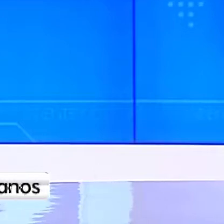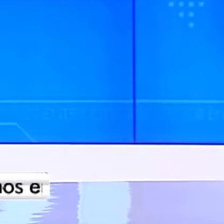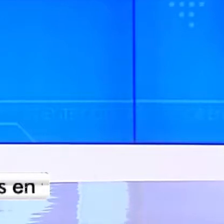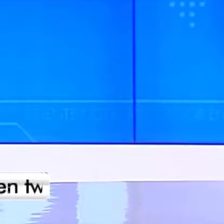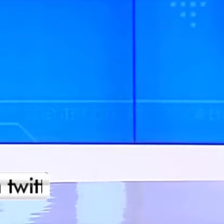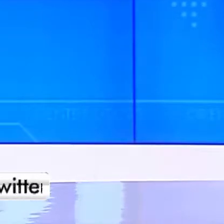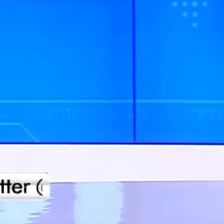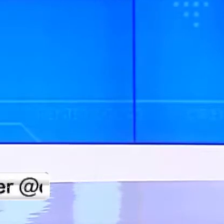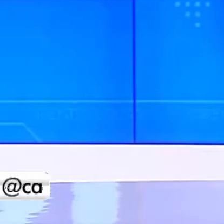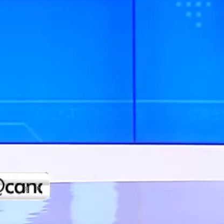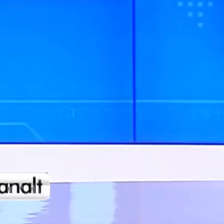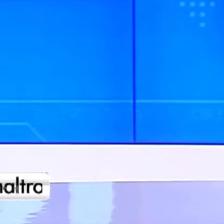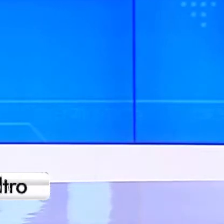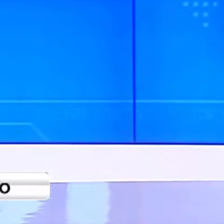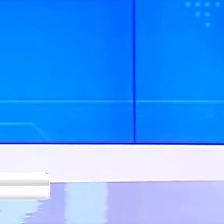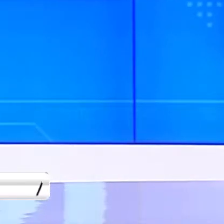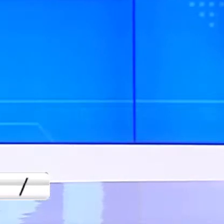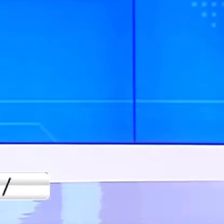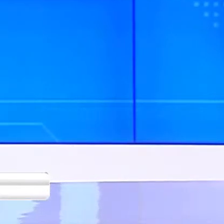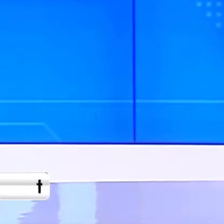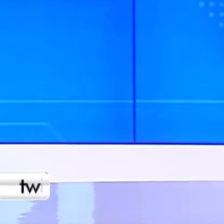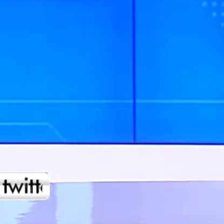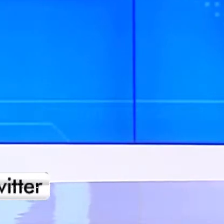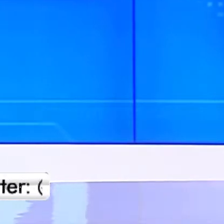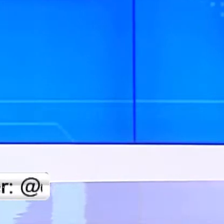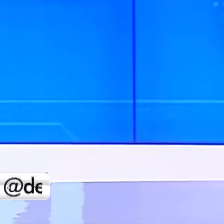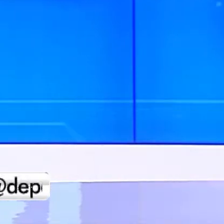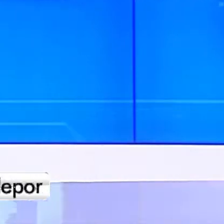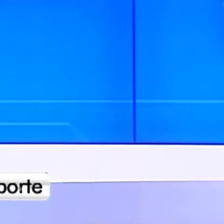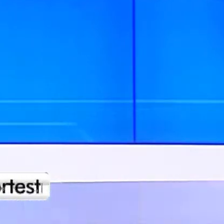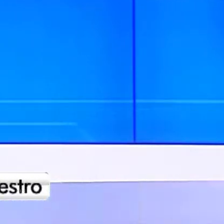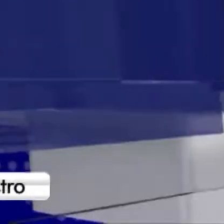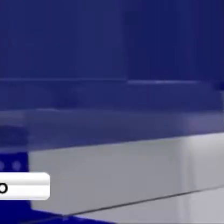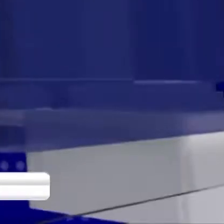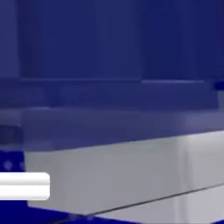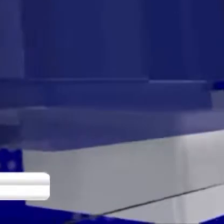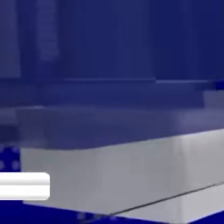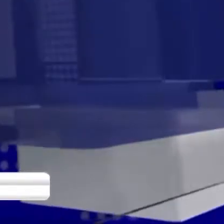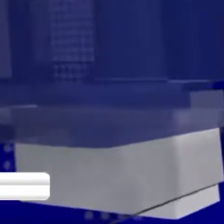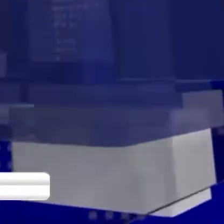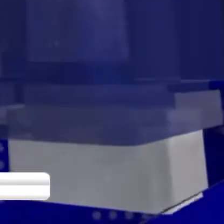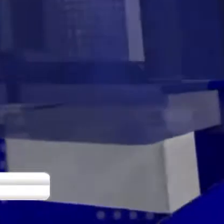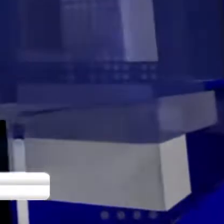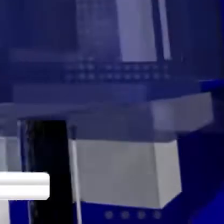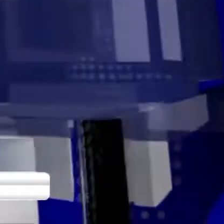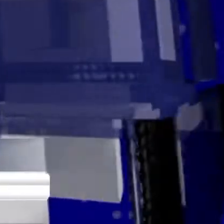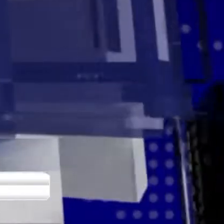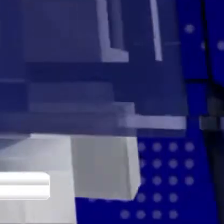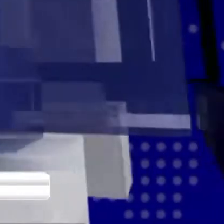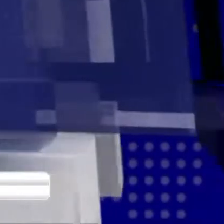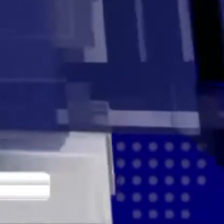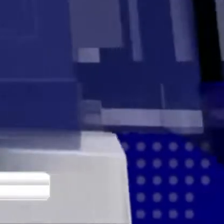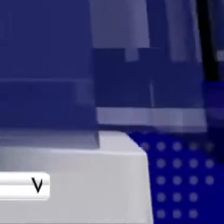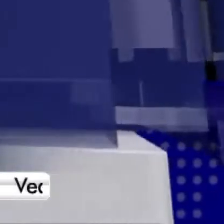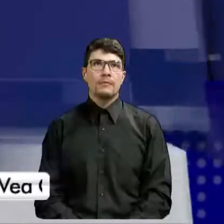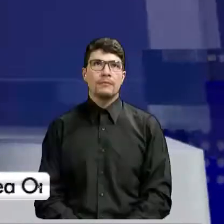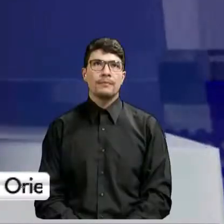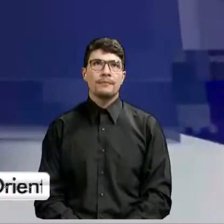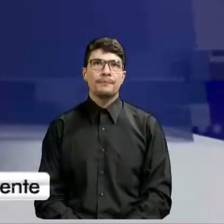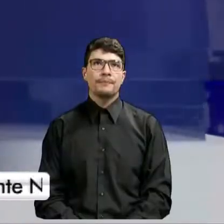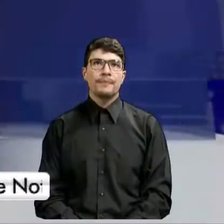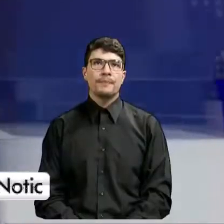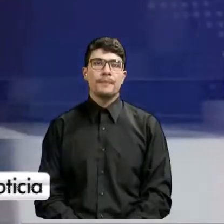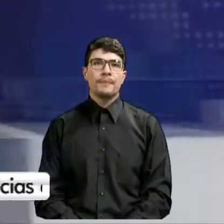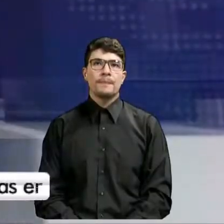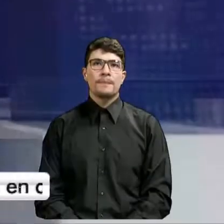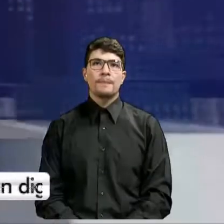Iniciamos nuestra misión del día de hoy con nuestra imagen del día, la cual se registró en la calle 37 con carrera séptima, esto en la ciudad de Bucaramanga, donde se